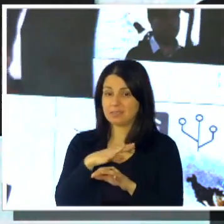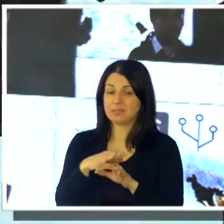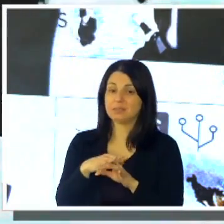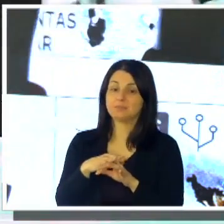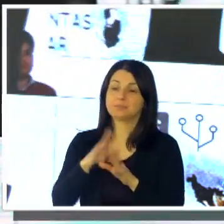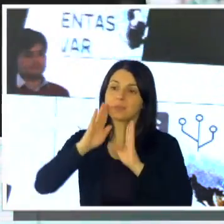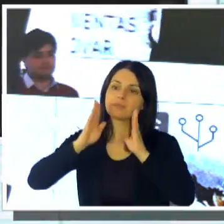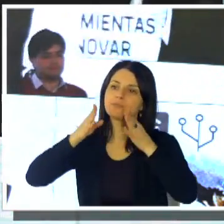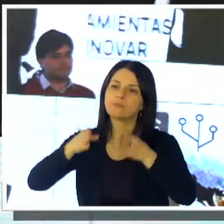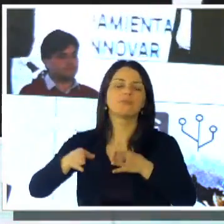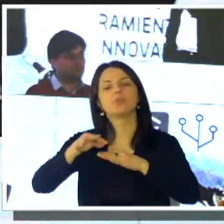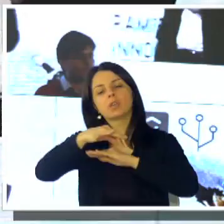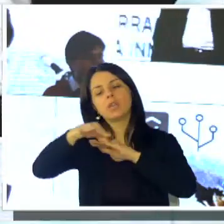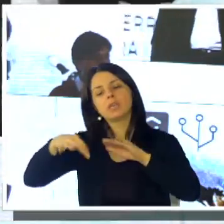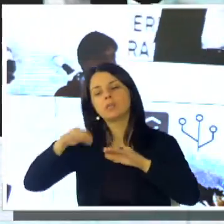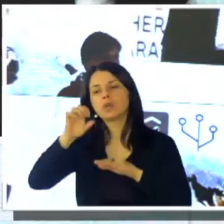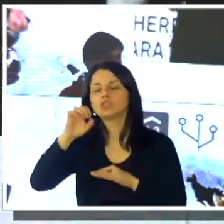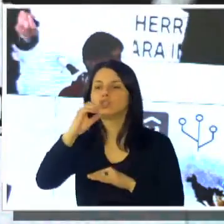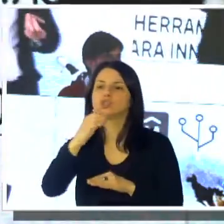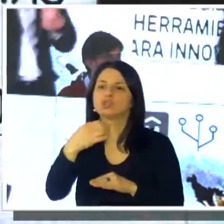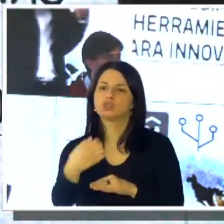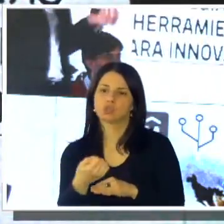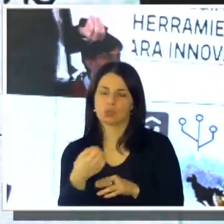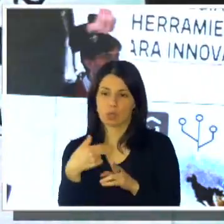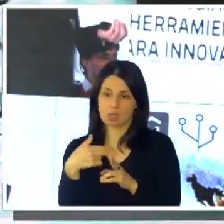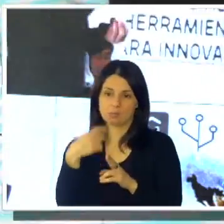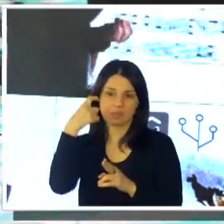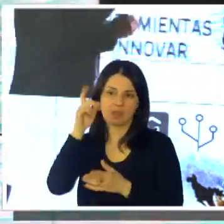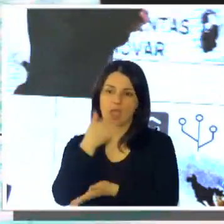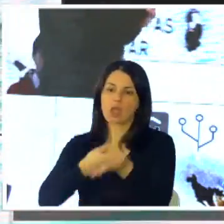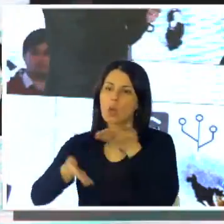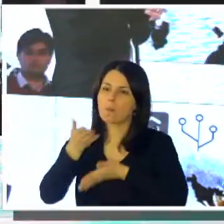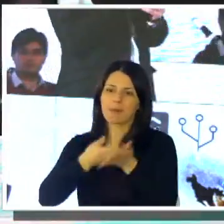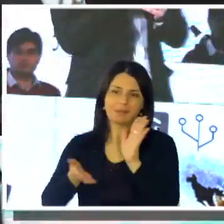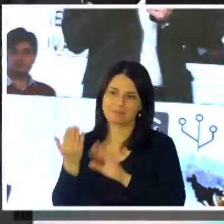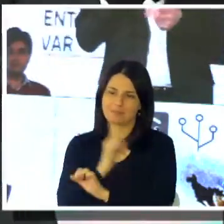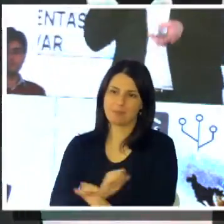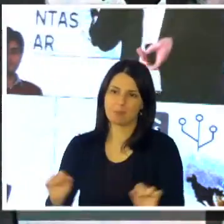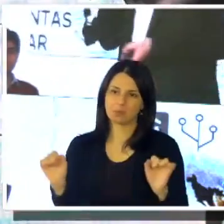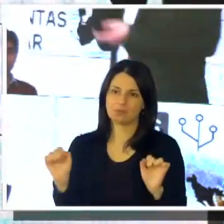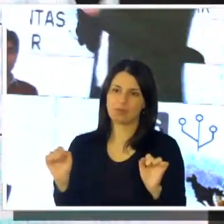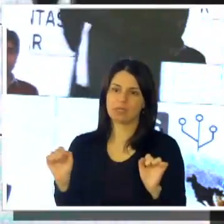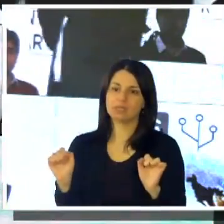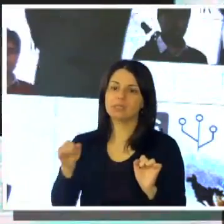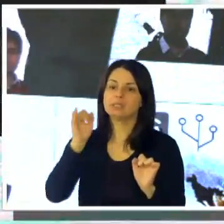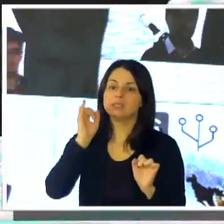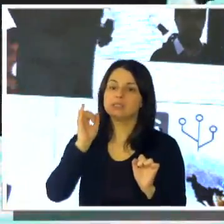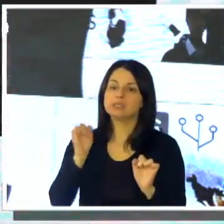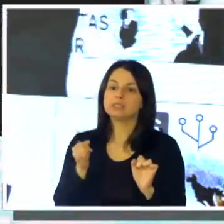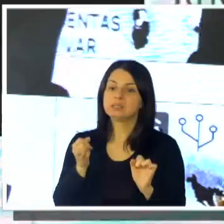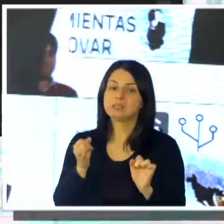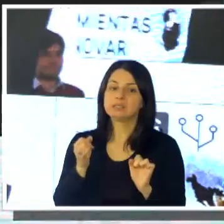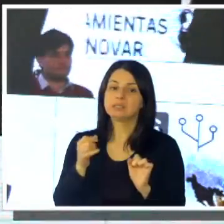El enfoque de una arquitectura SOA en general es compartir lo más que se pueda. Entonces, si bien en